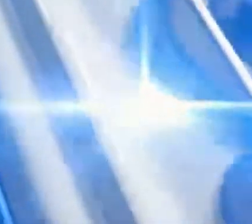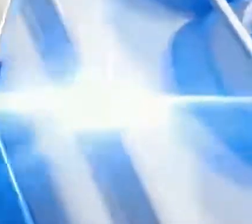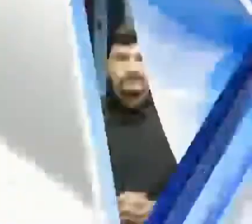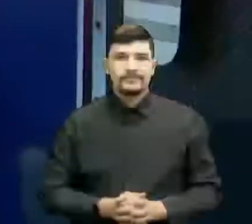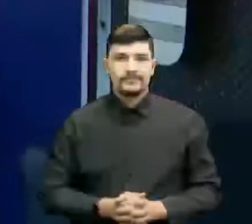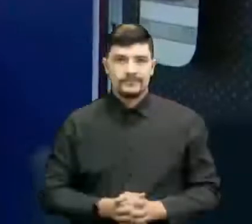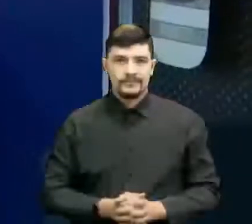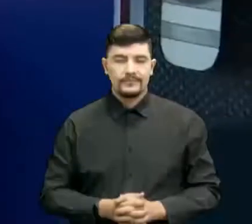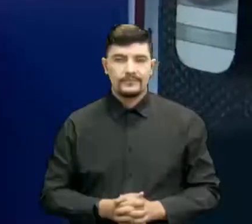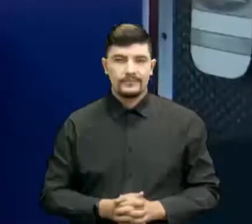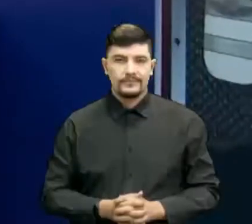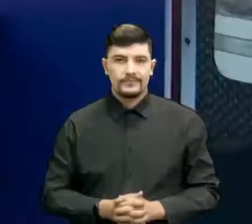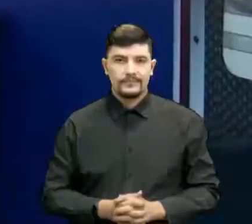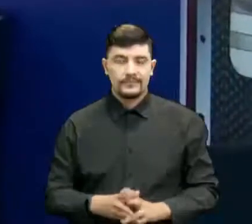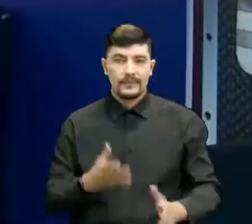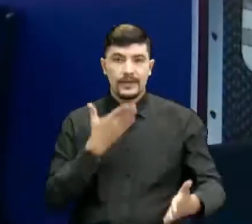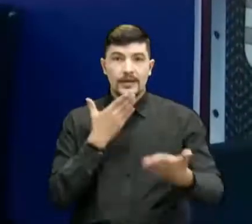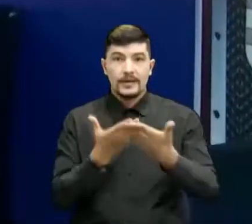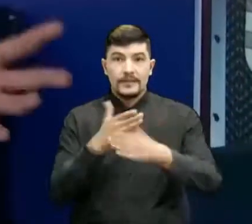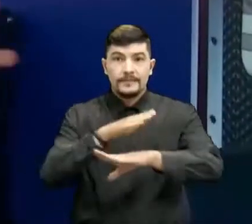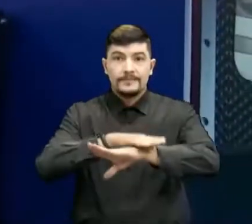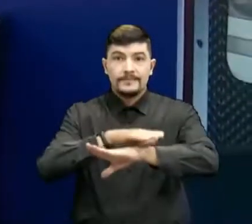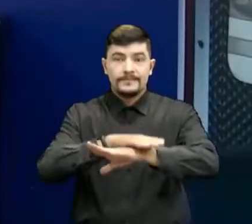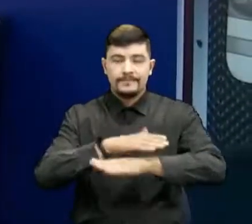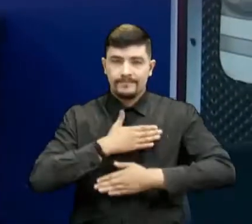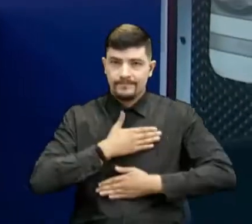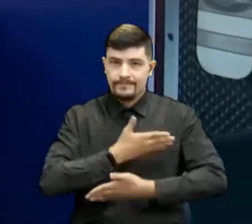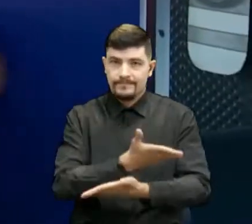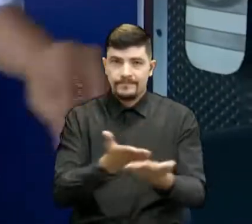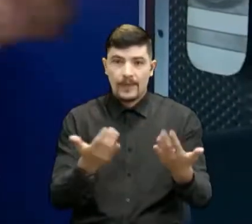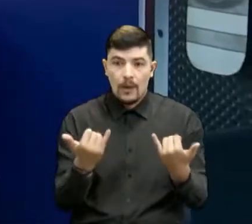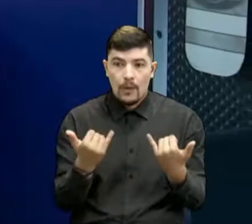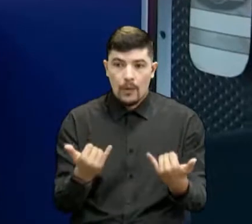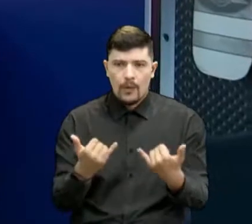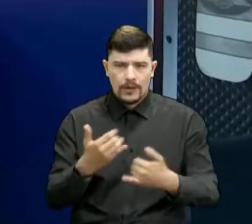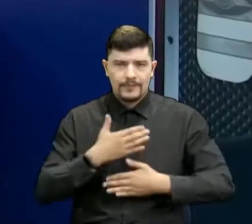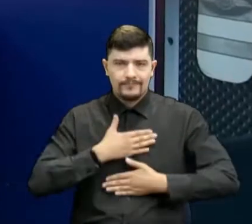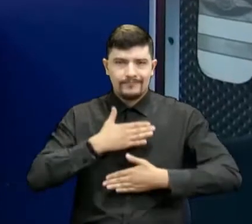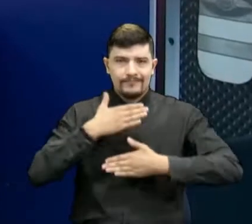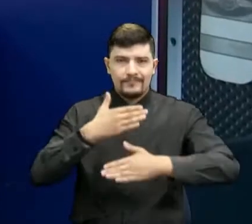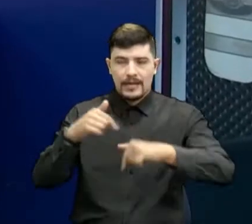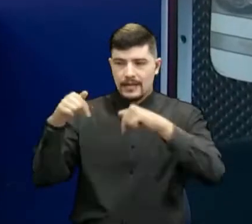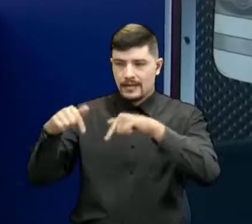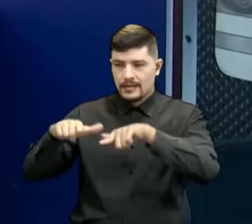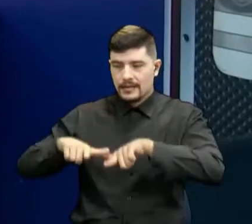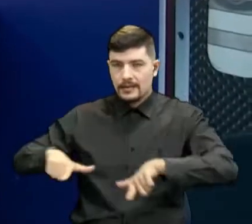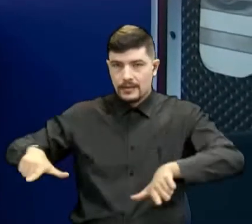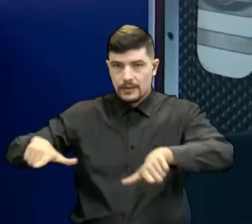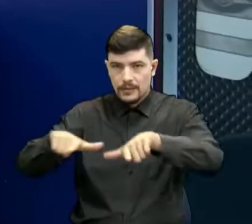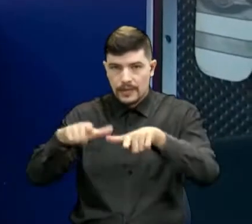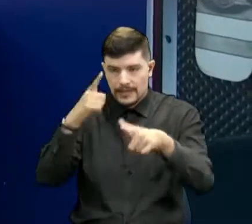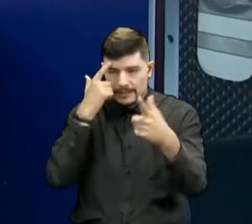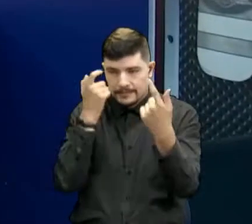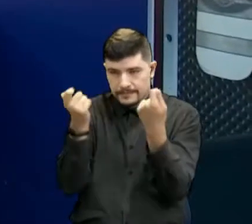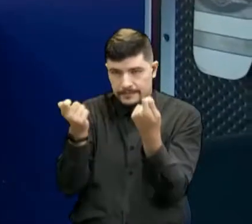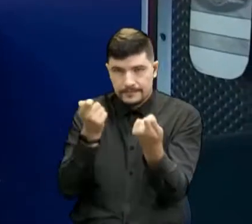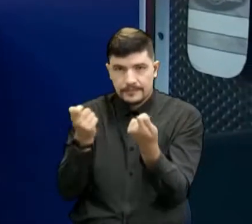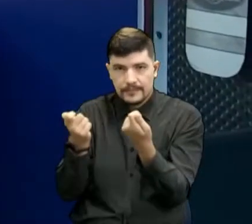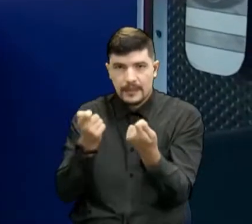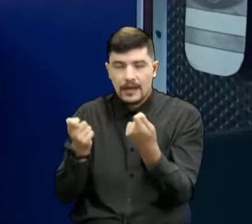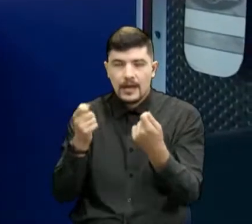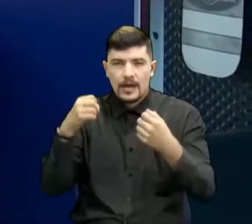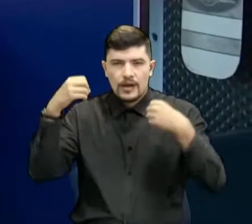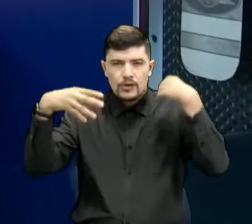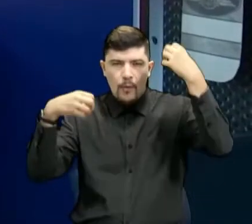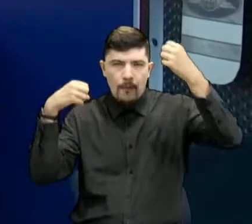Muy buenas tardes, Marta y televidente. Pues bueno, yo los saludo hoy desde uno de los puntos más estratégicos para la rumba nocturna en la capital